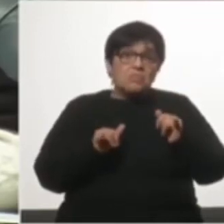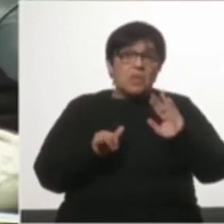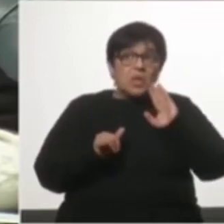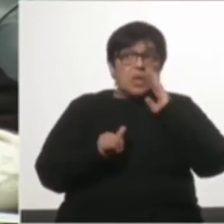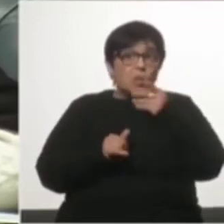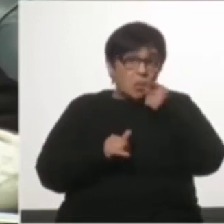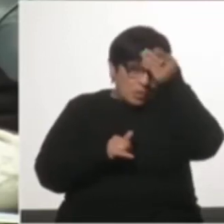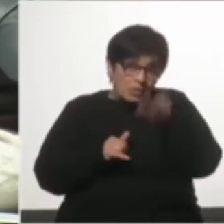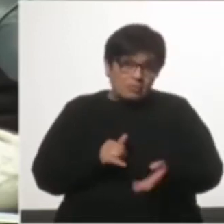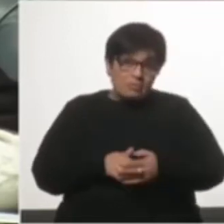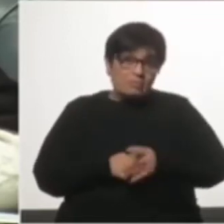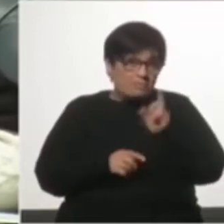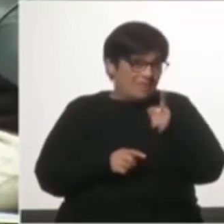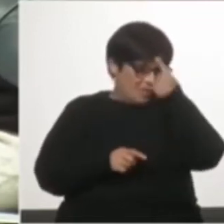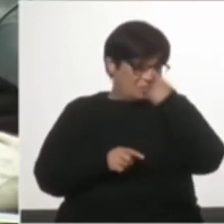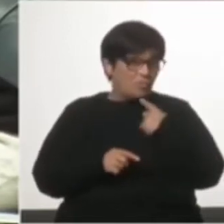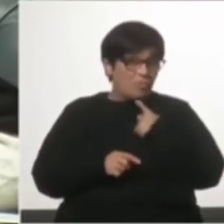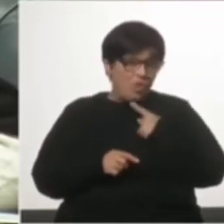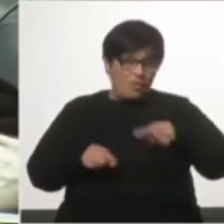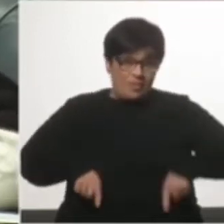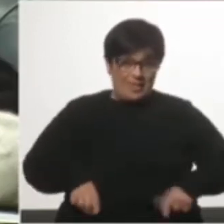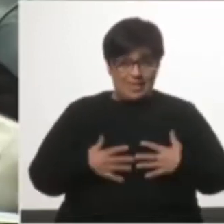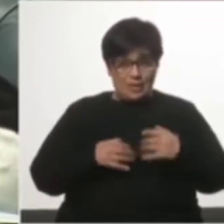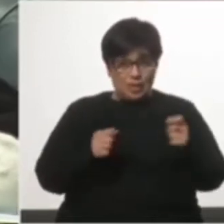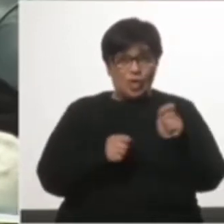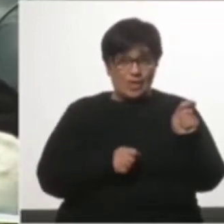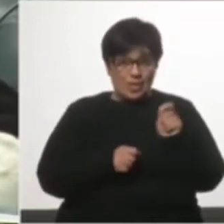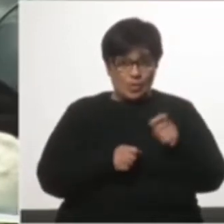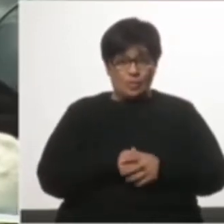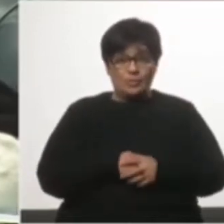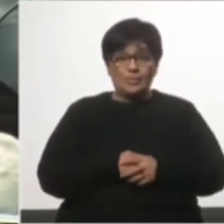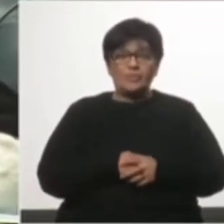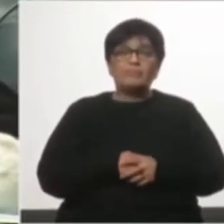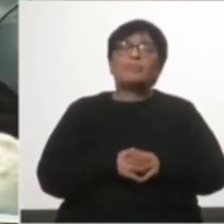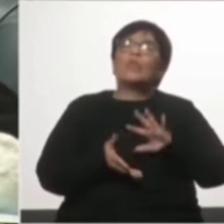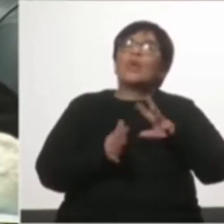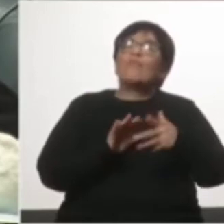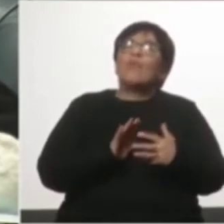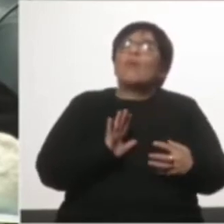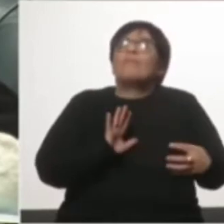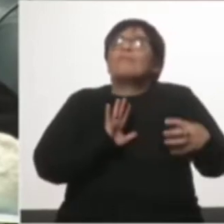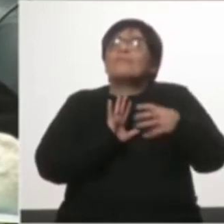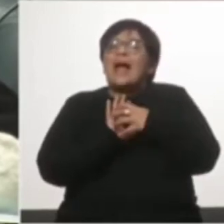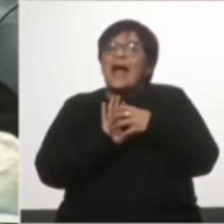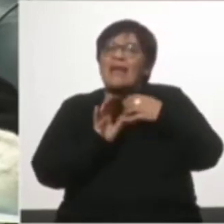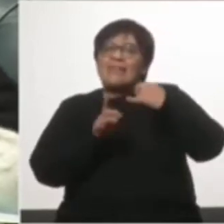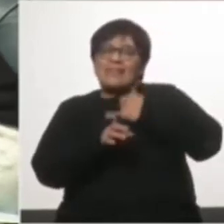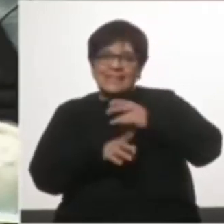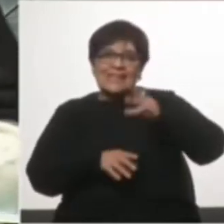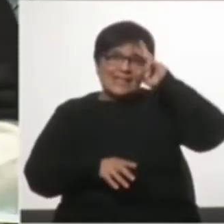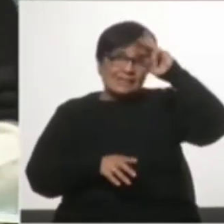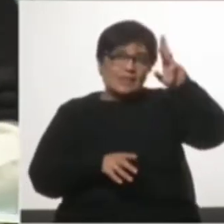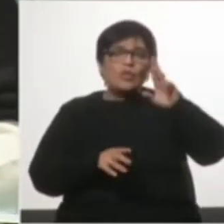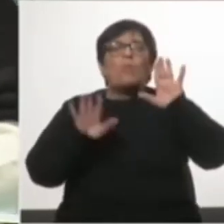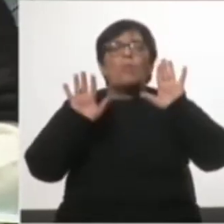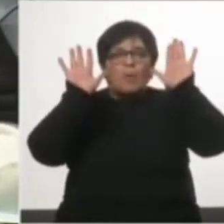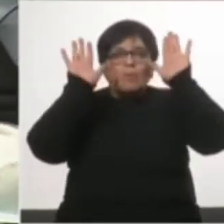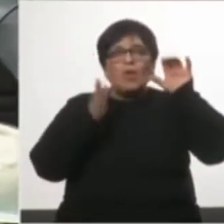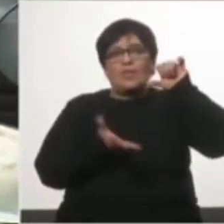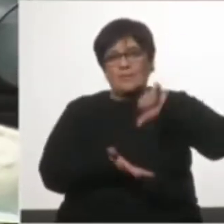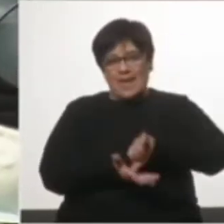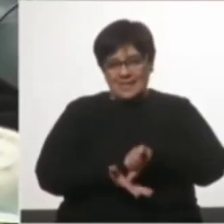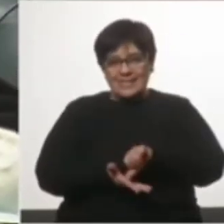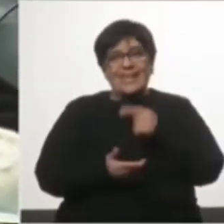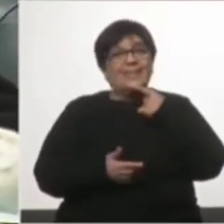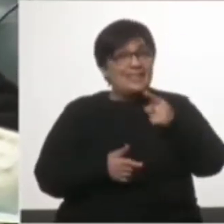por usted mismo en algún momento, como un emblema de la institucionalidad que distingue al país. Abro comillas,